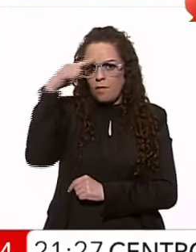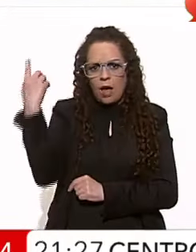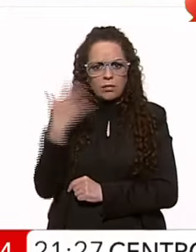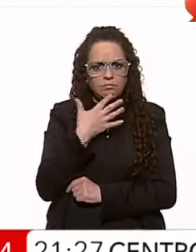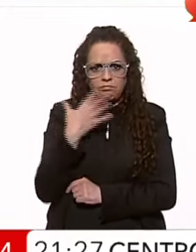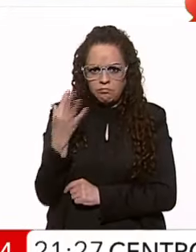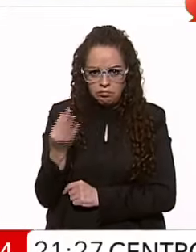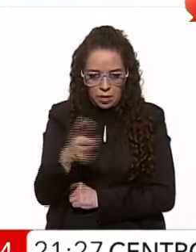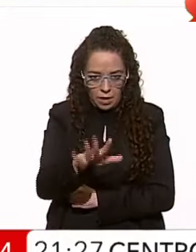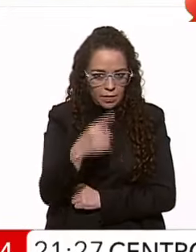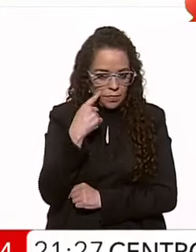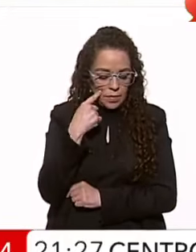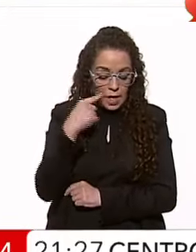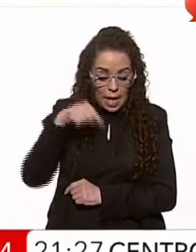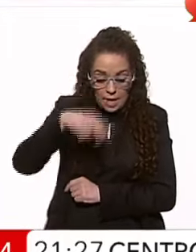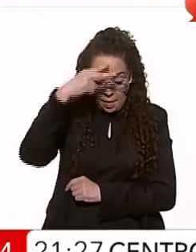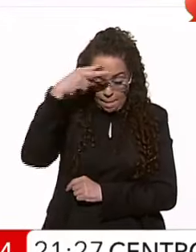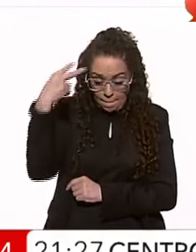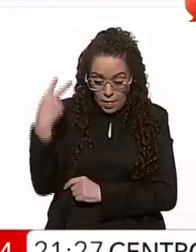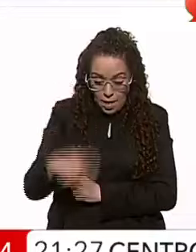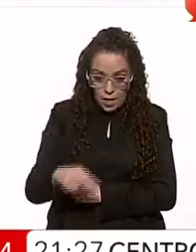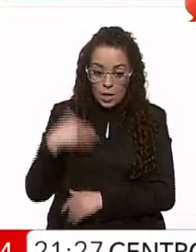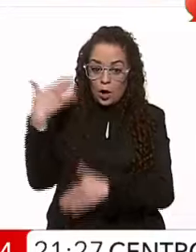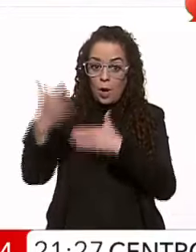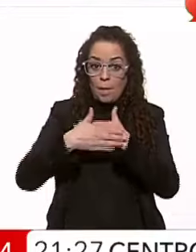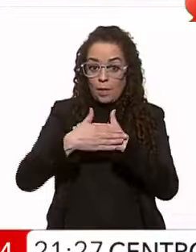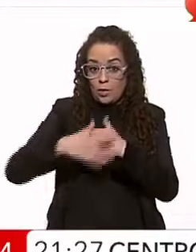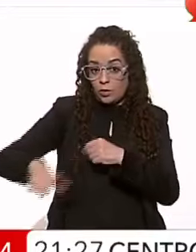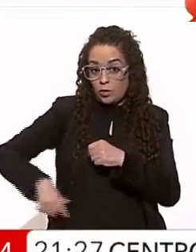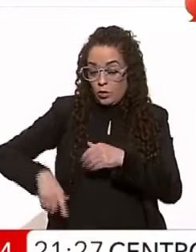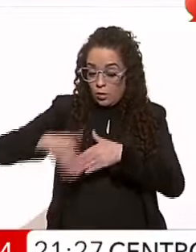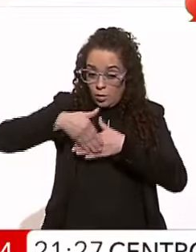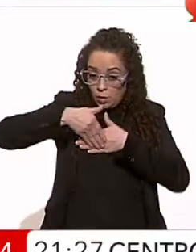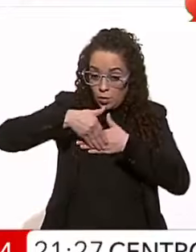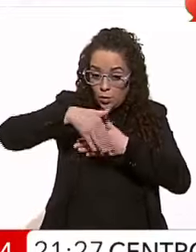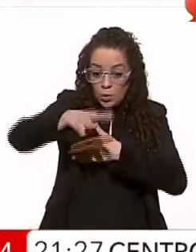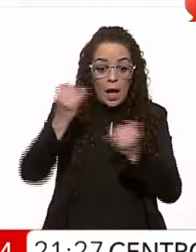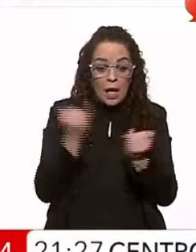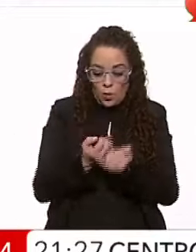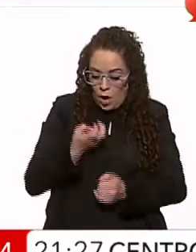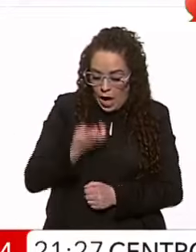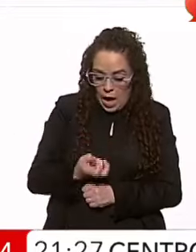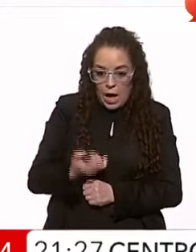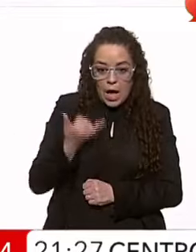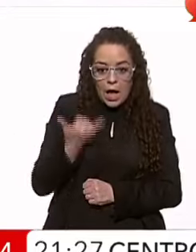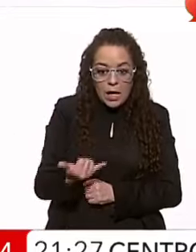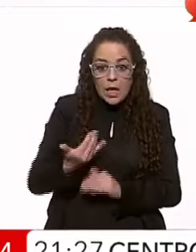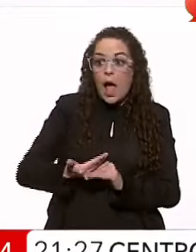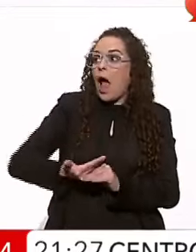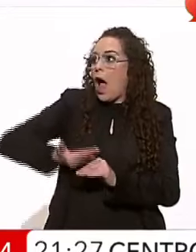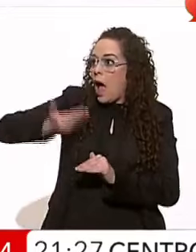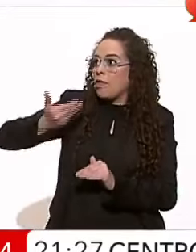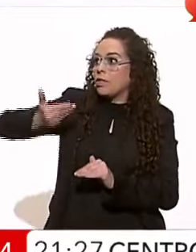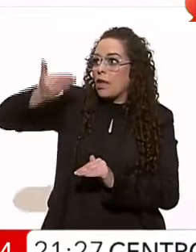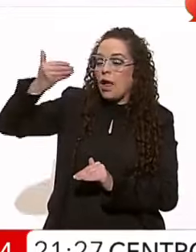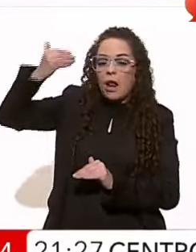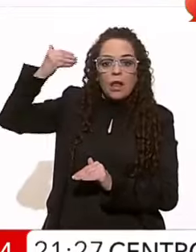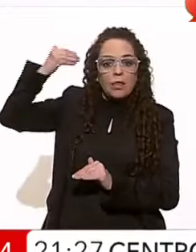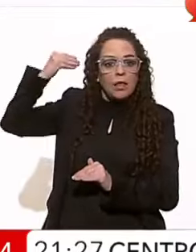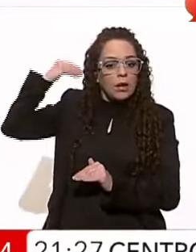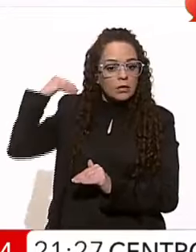México, durante el periodo del próximo gobierno, al igual que en este y en gobiernos anteriores incluso,